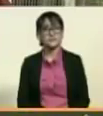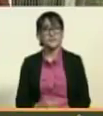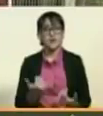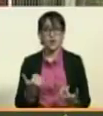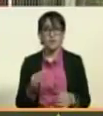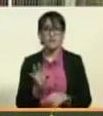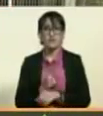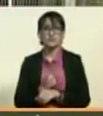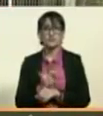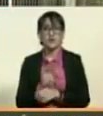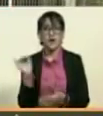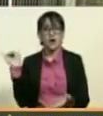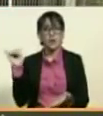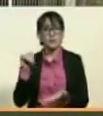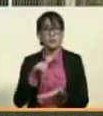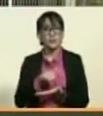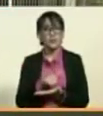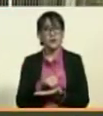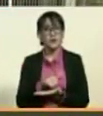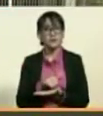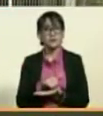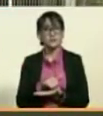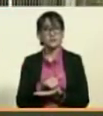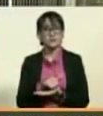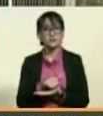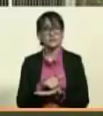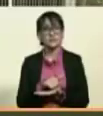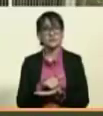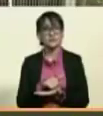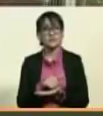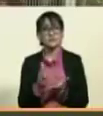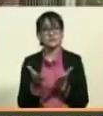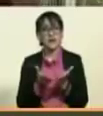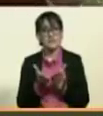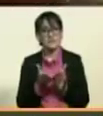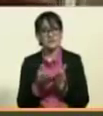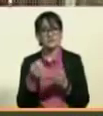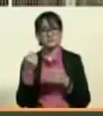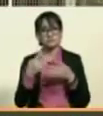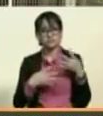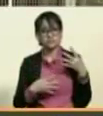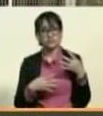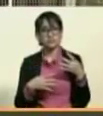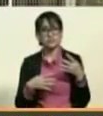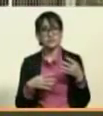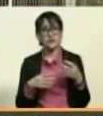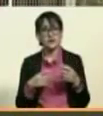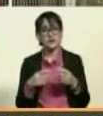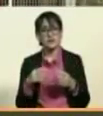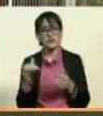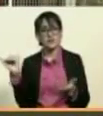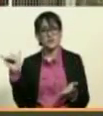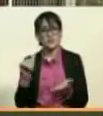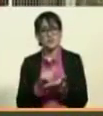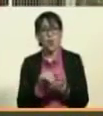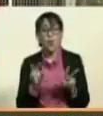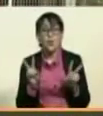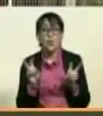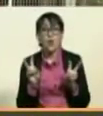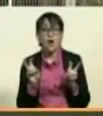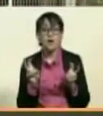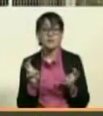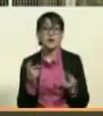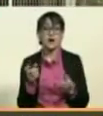el aeropuerto con los servicios garantizados, una pista nueva. Son obras del